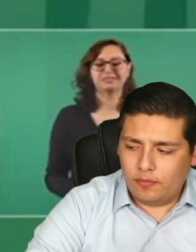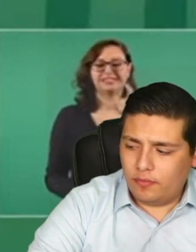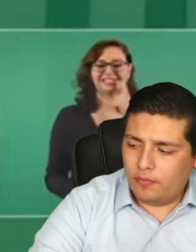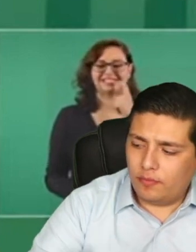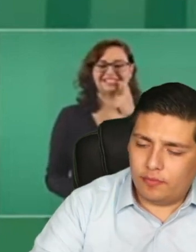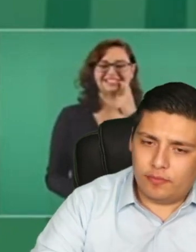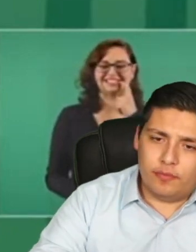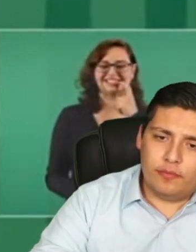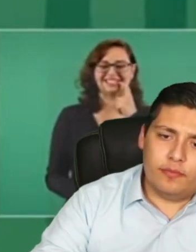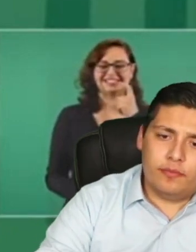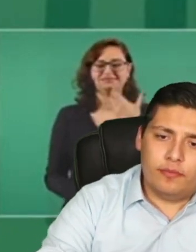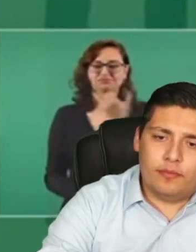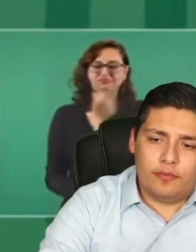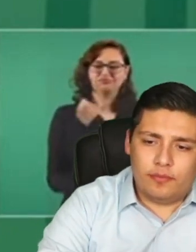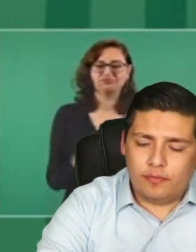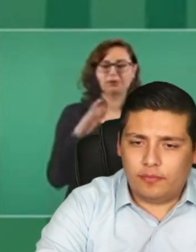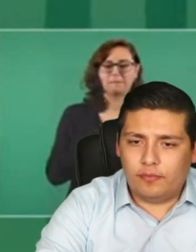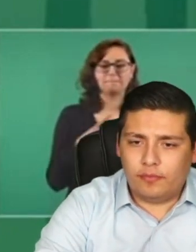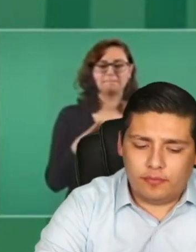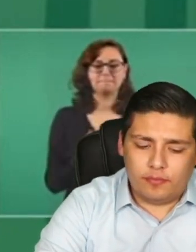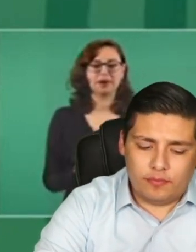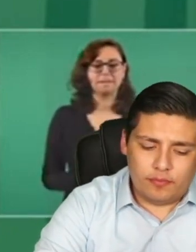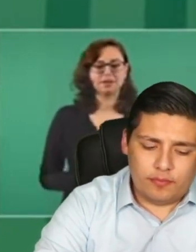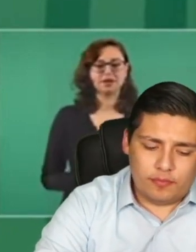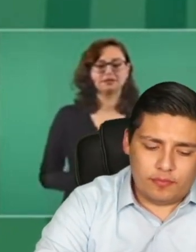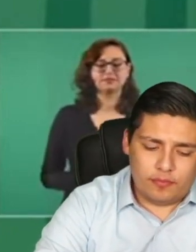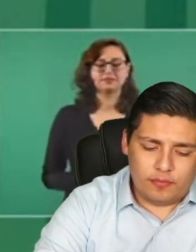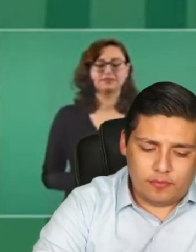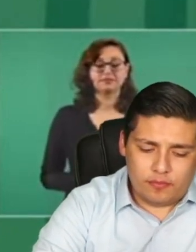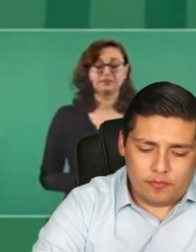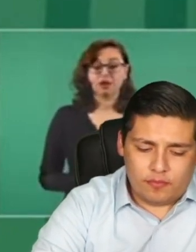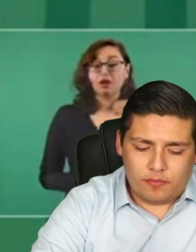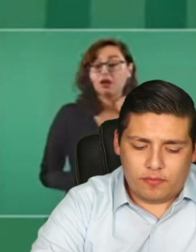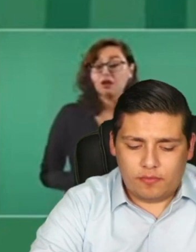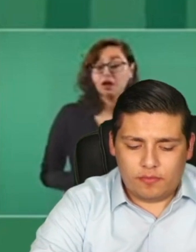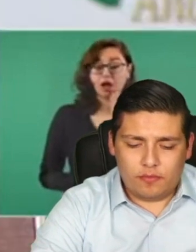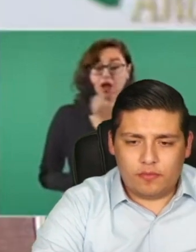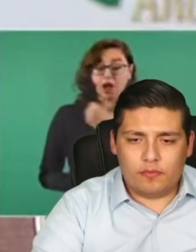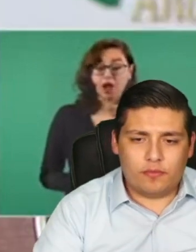especialistas en el tráfico de influencia. No es que sepan mucho de derecho,